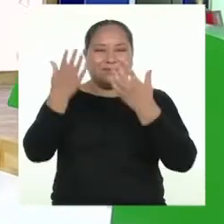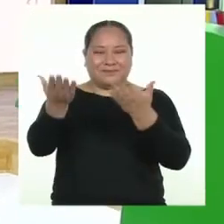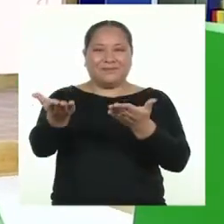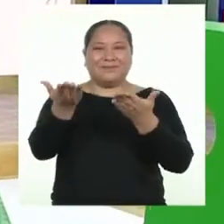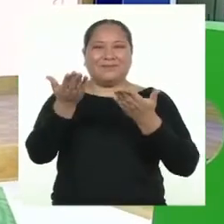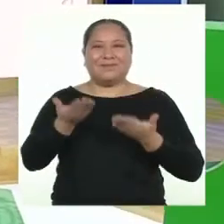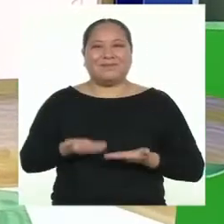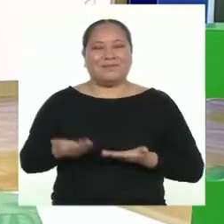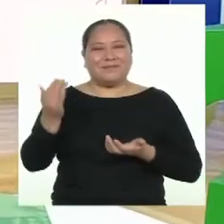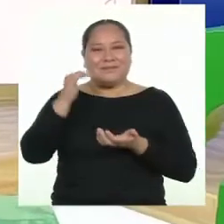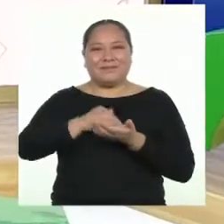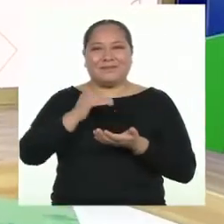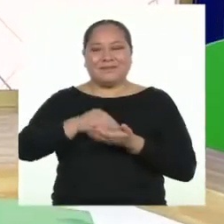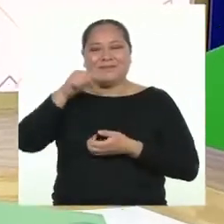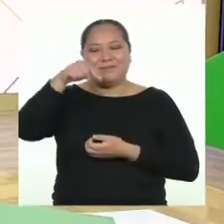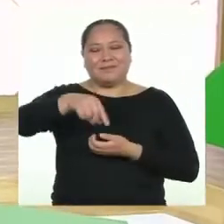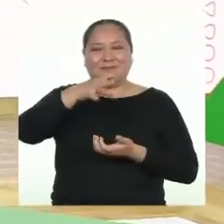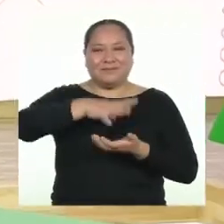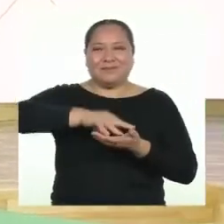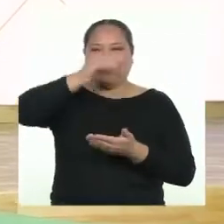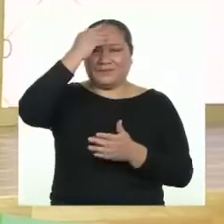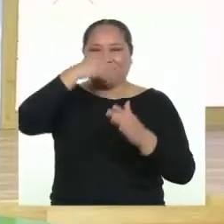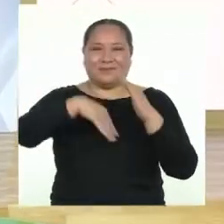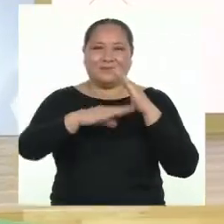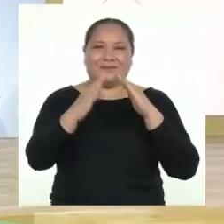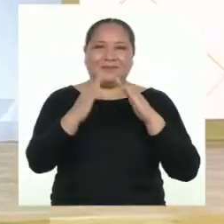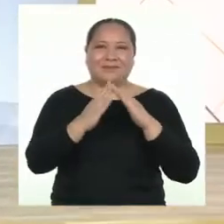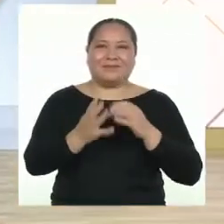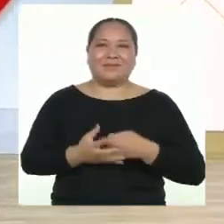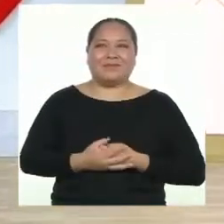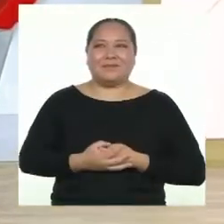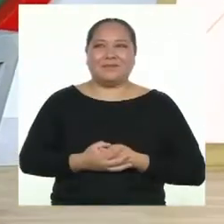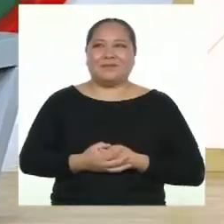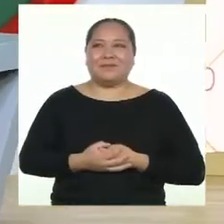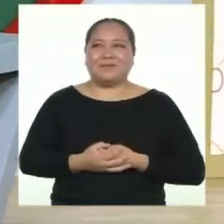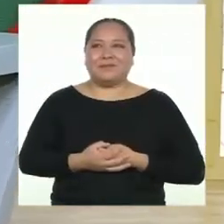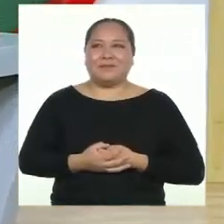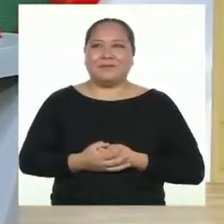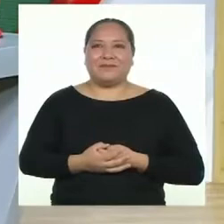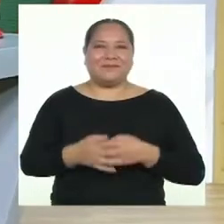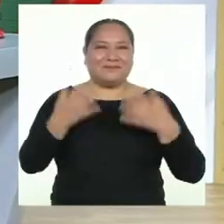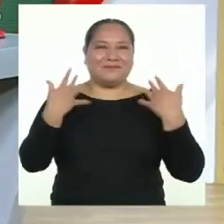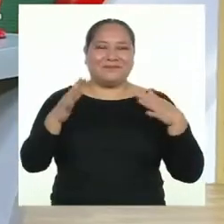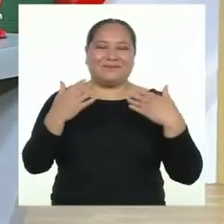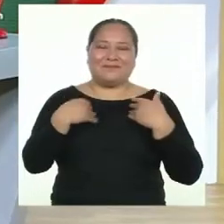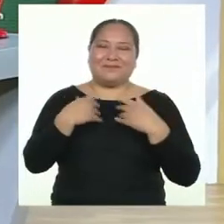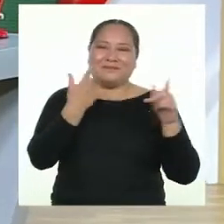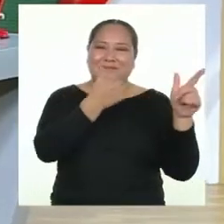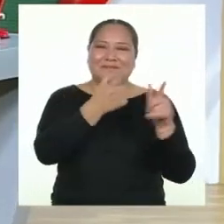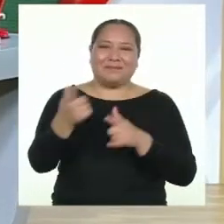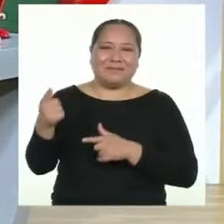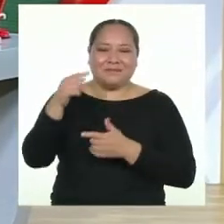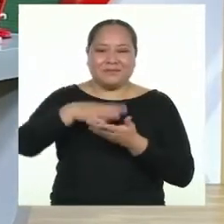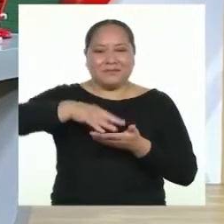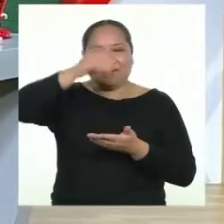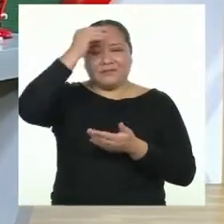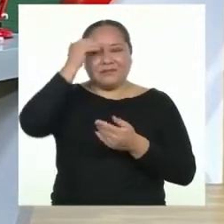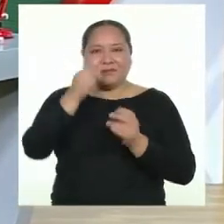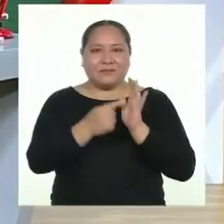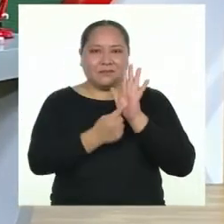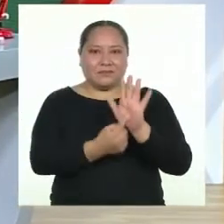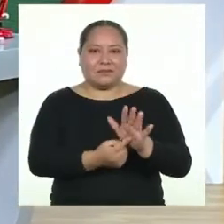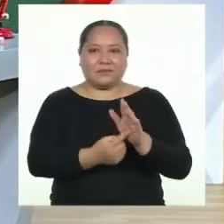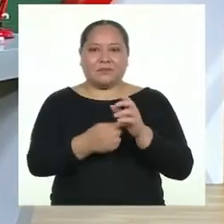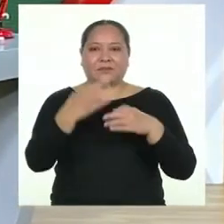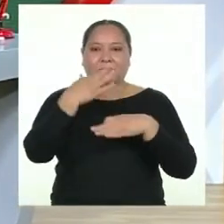Bienvenidas y bienvenidos de vuelta a ¡Aprendo en casa! Ya tengo todo listo para aprender a expresar